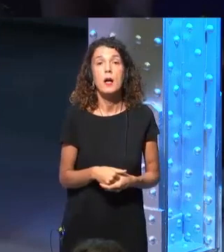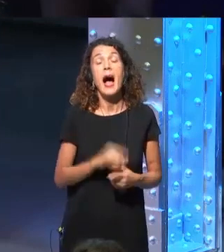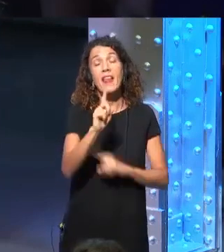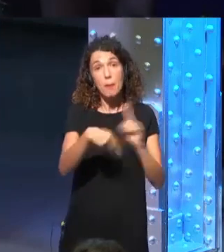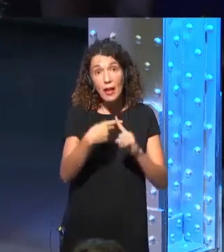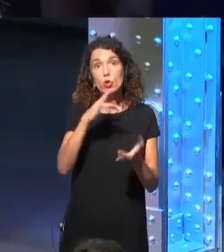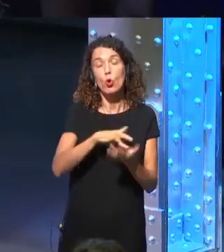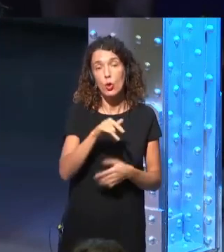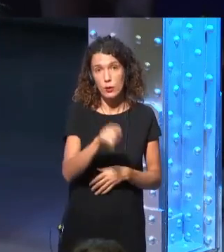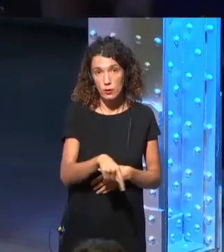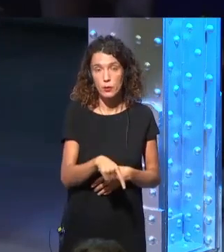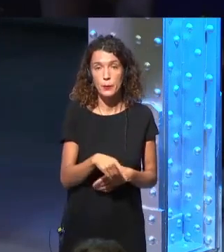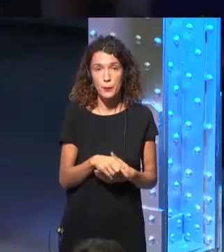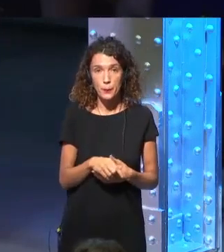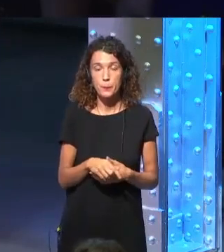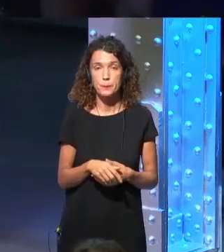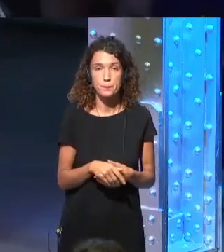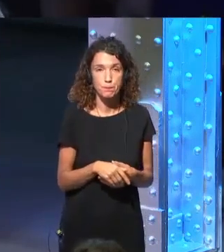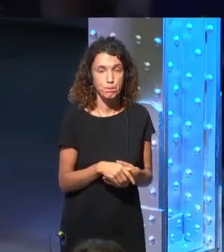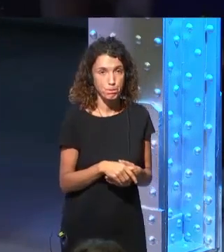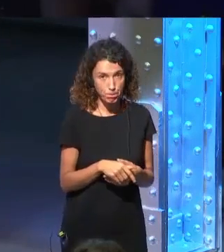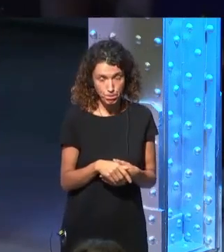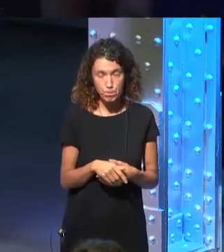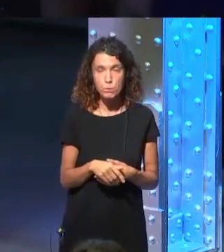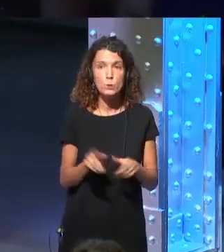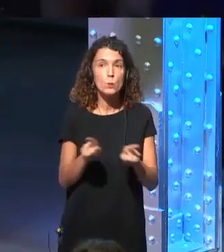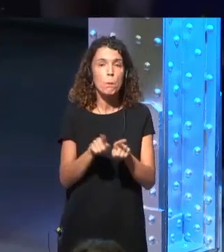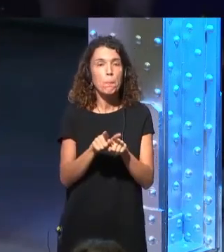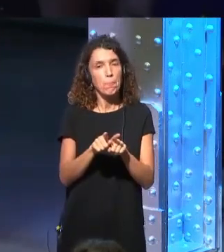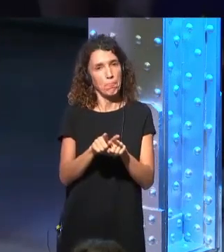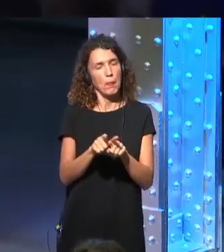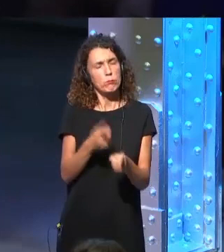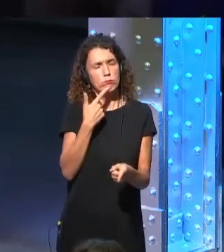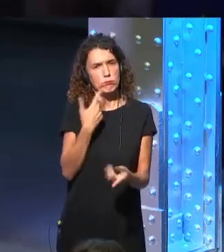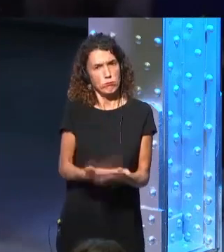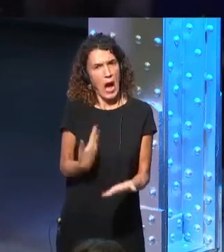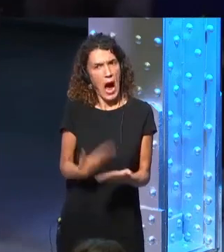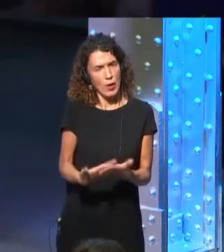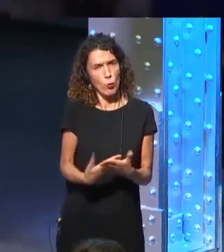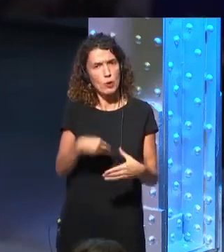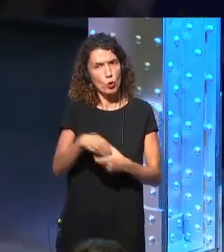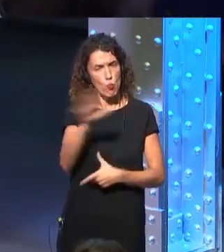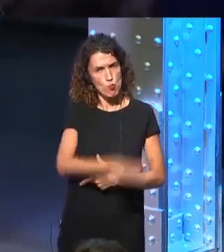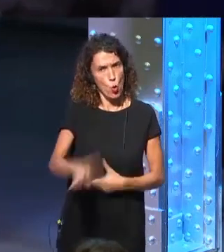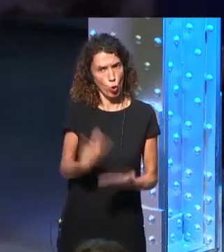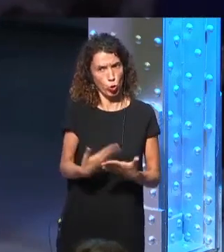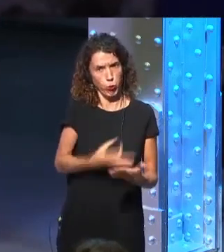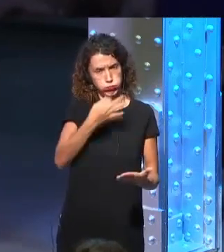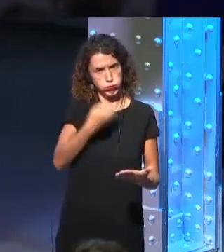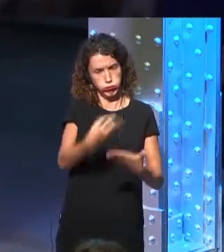Además, hay una vena muy fuerte de argumento en el mundo occidental